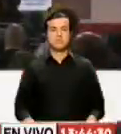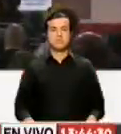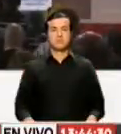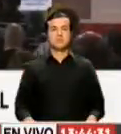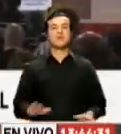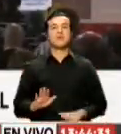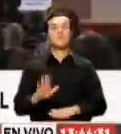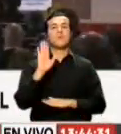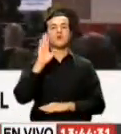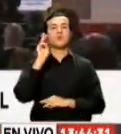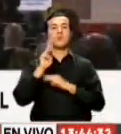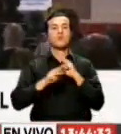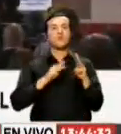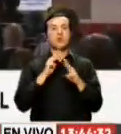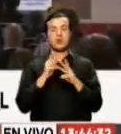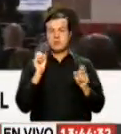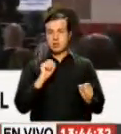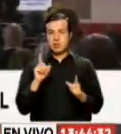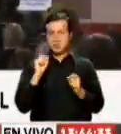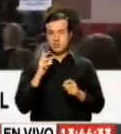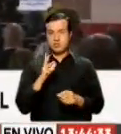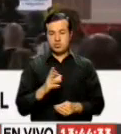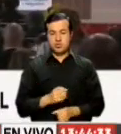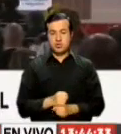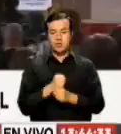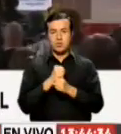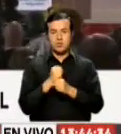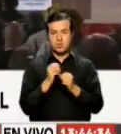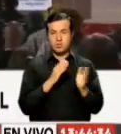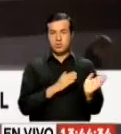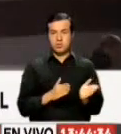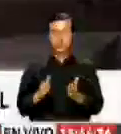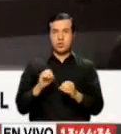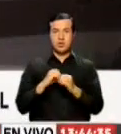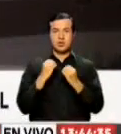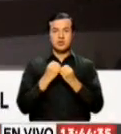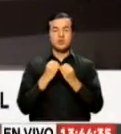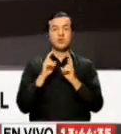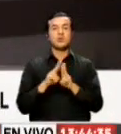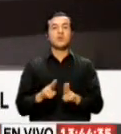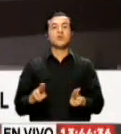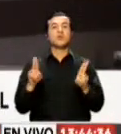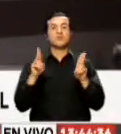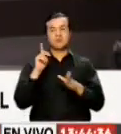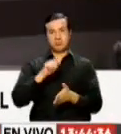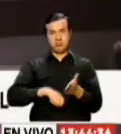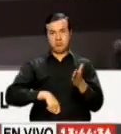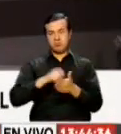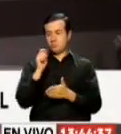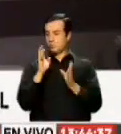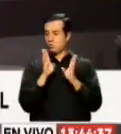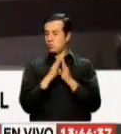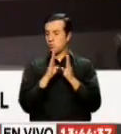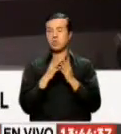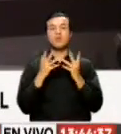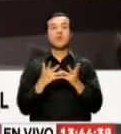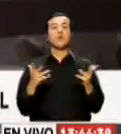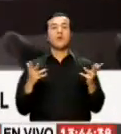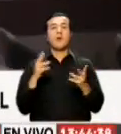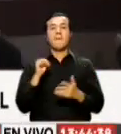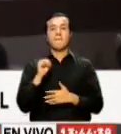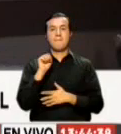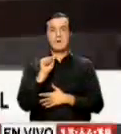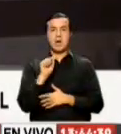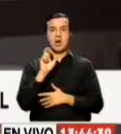El Pacto Mundial para una Migración Segura, Ordenada y Regular de la Organización de Naciones Unidas fue aprobado en la cumbre que se celebra en